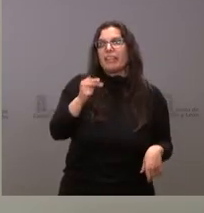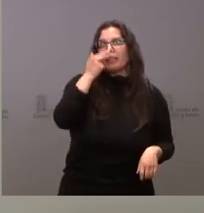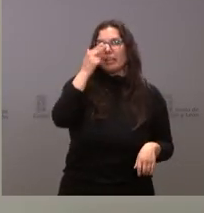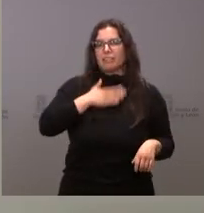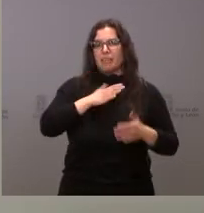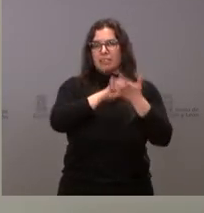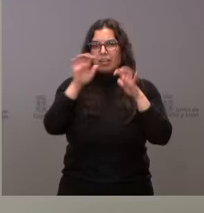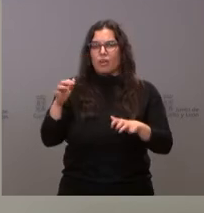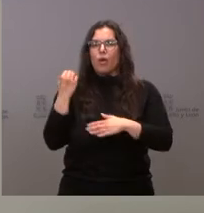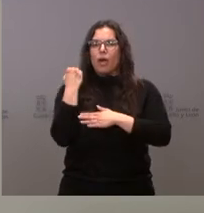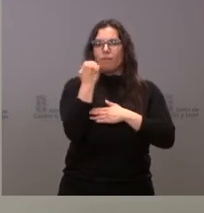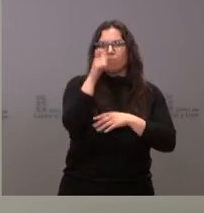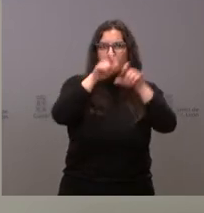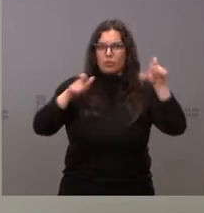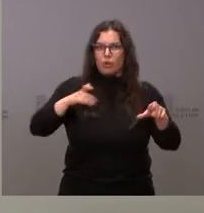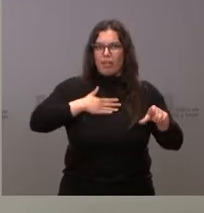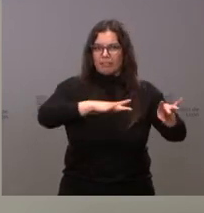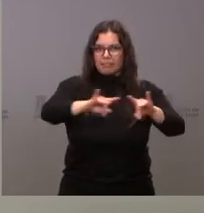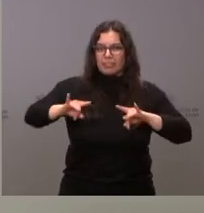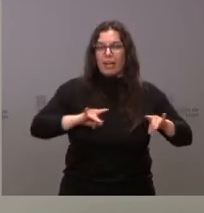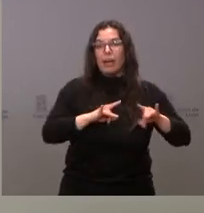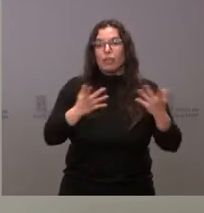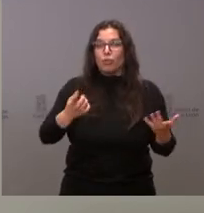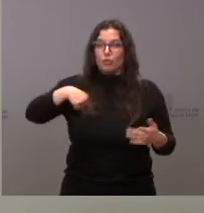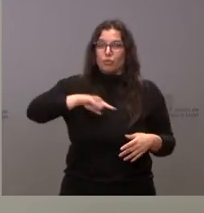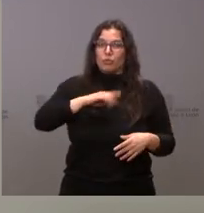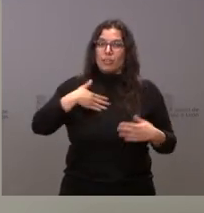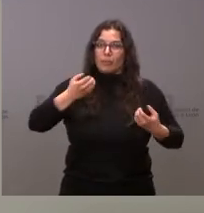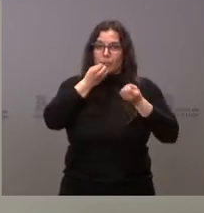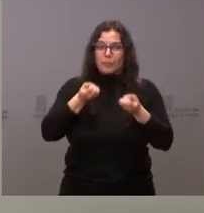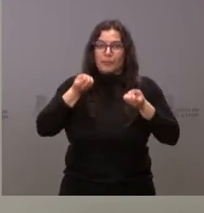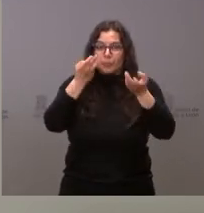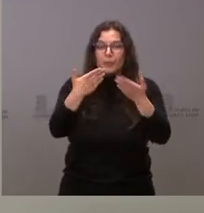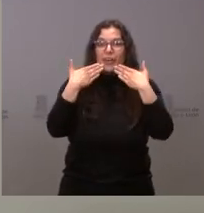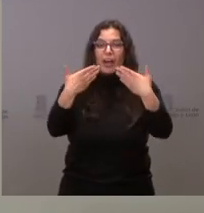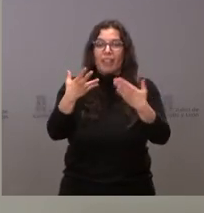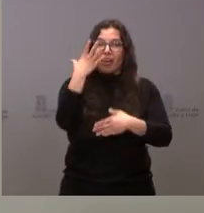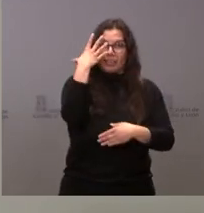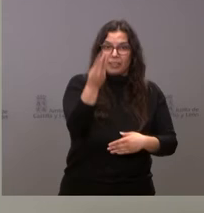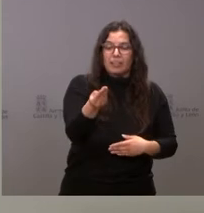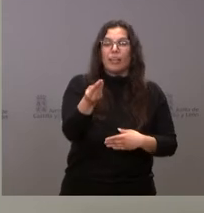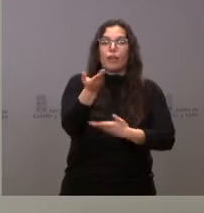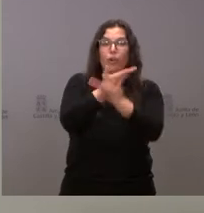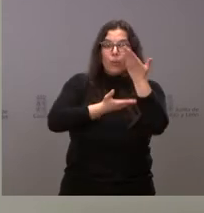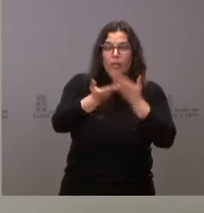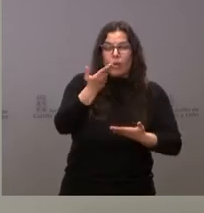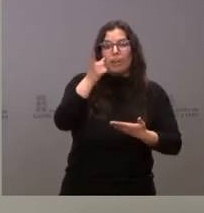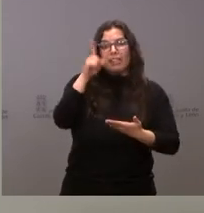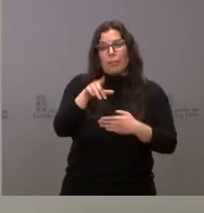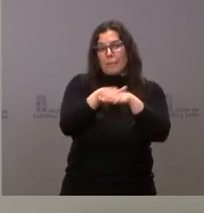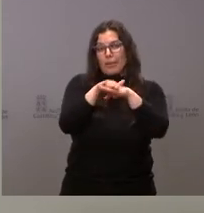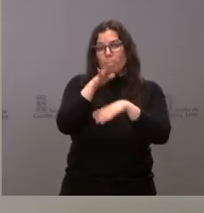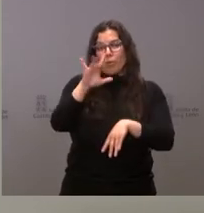lado de las personas de esta tierra y desde aquí agradecemos su comprensión su colaboración y pedimos disculpas por los errores que sin duda